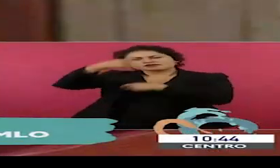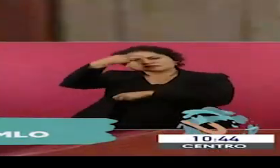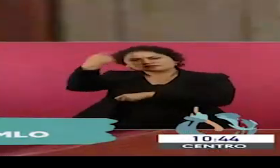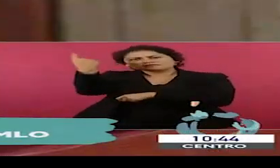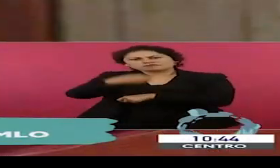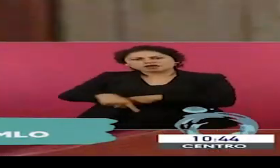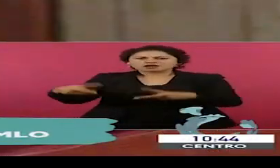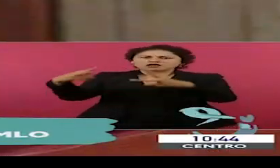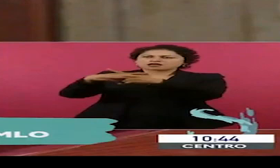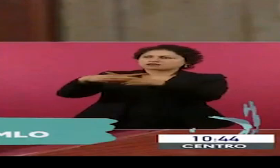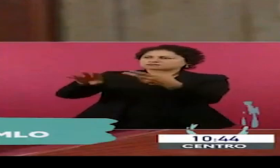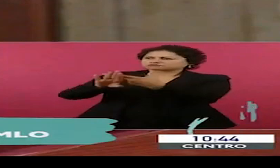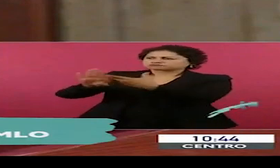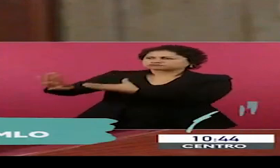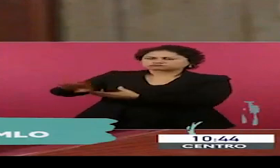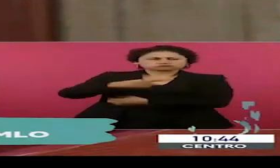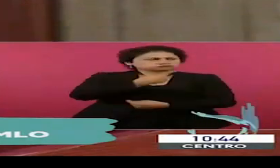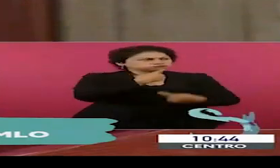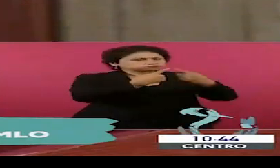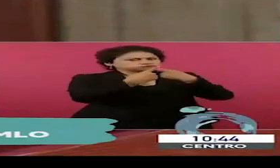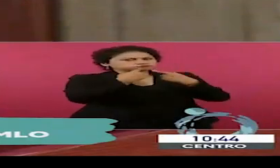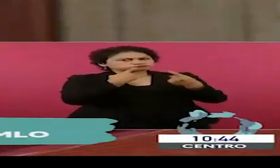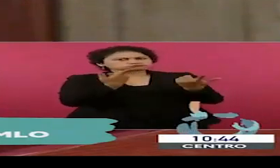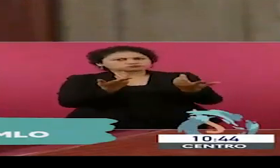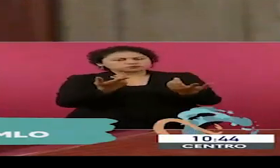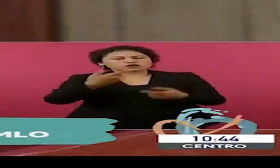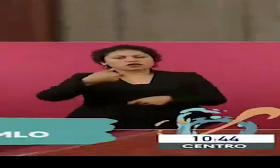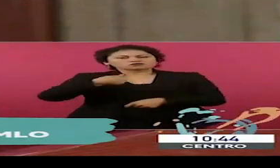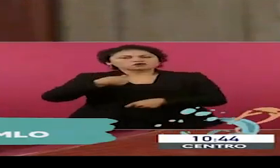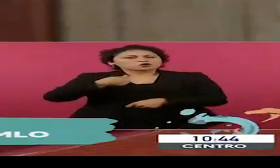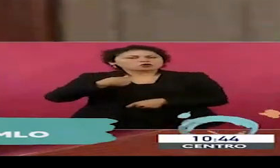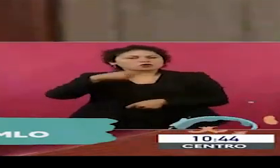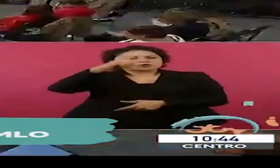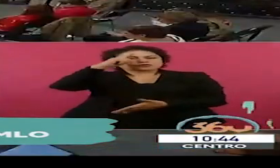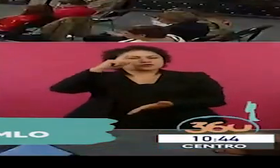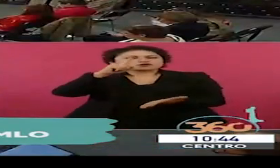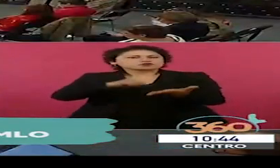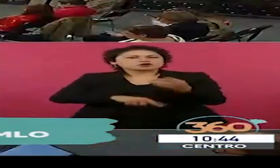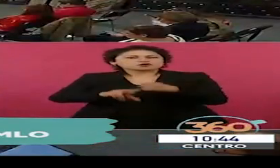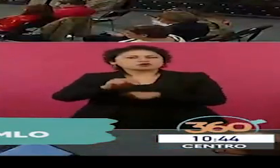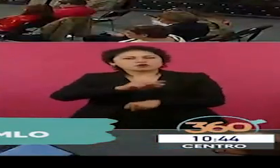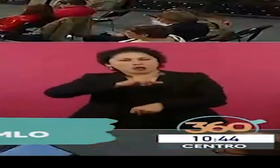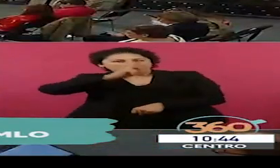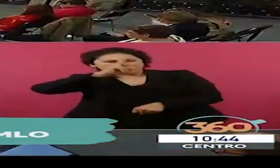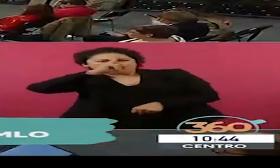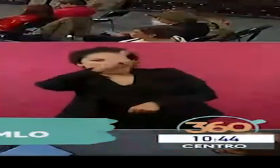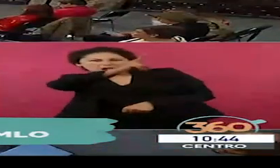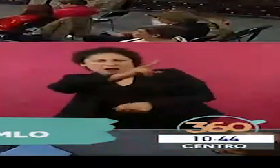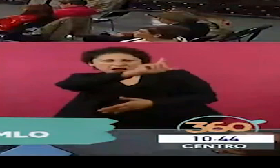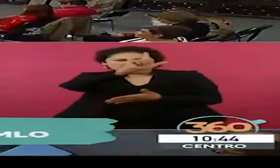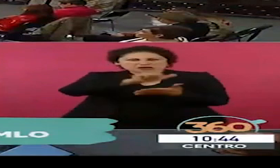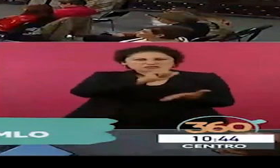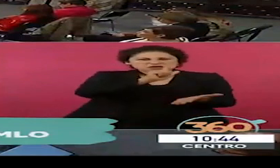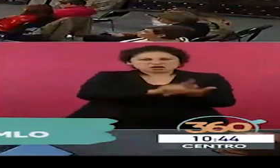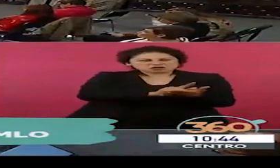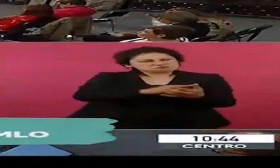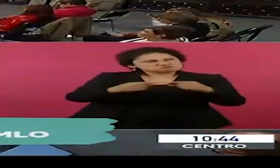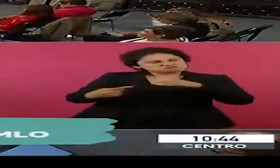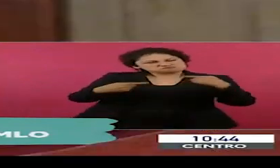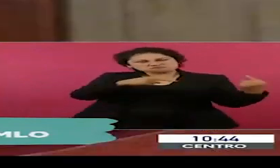y la guerra no creo en la ley del talión en el diente por diente ni en el ojo por ojo